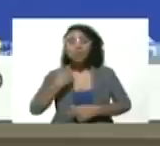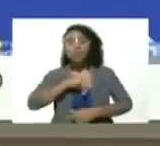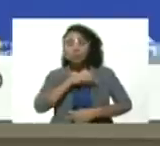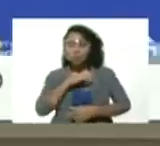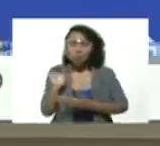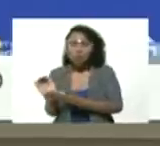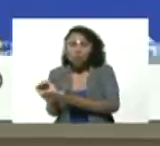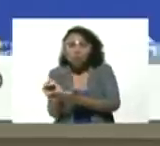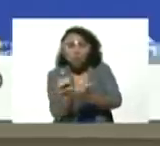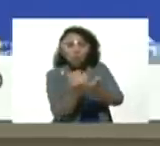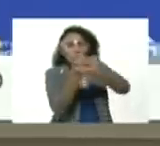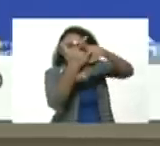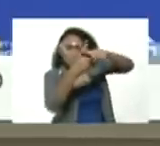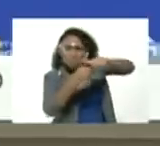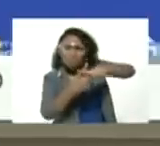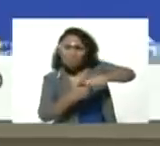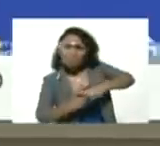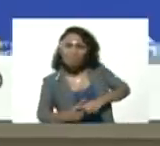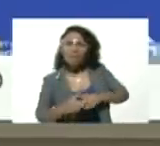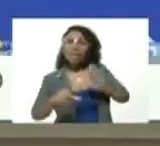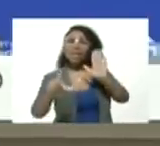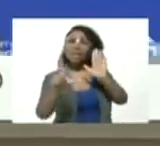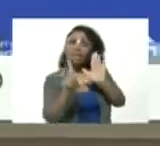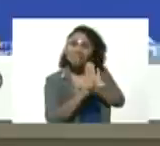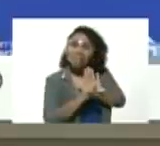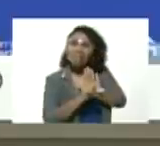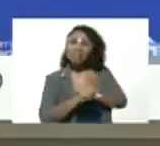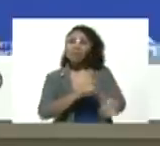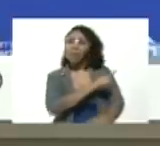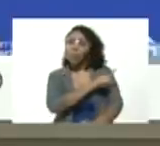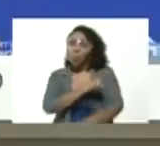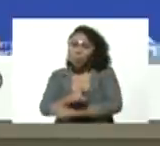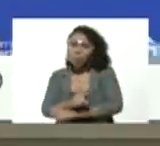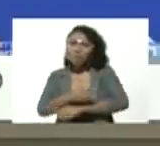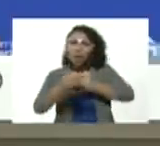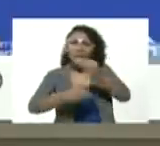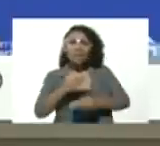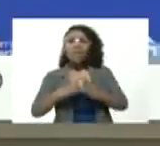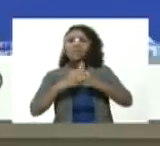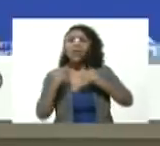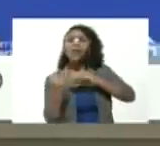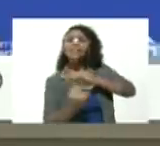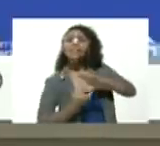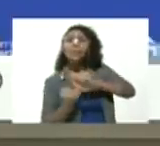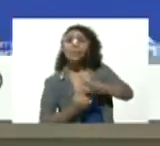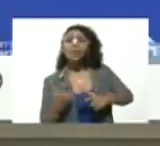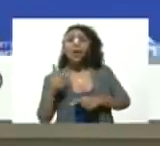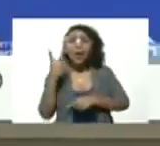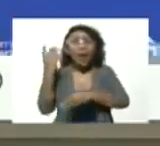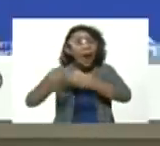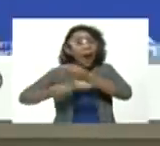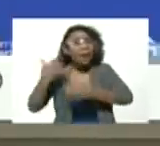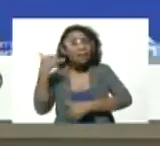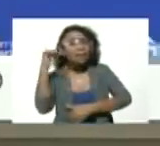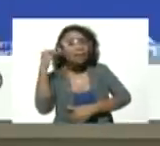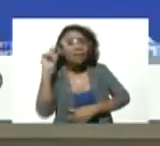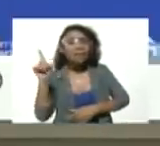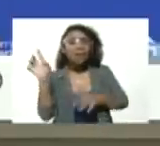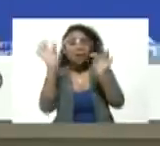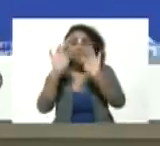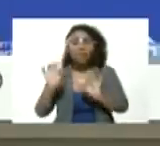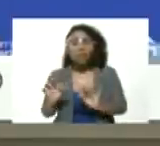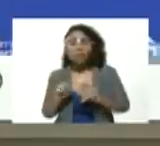compilamos toda la serie de leyes, órdenes ejecutivas y todos los instrumentos que constituyen estas medidas